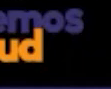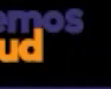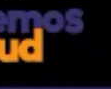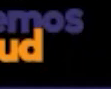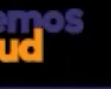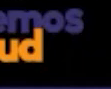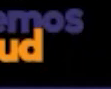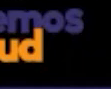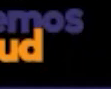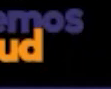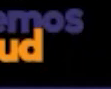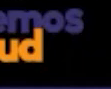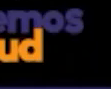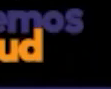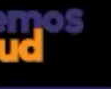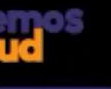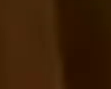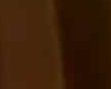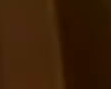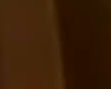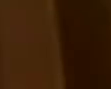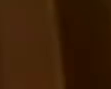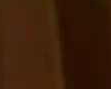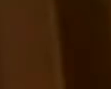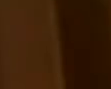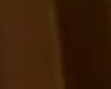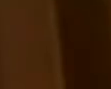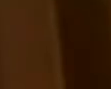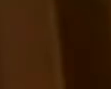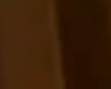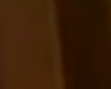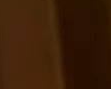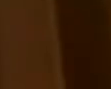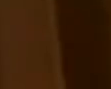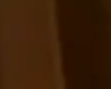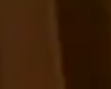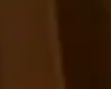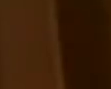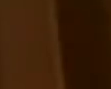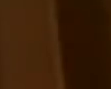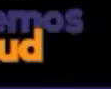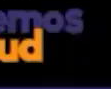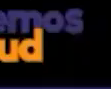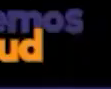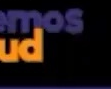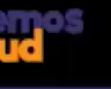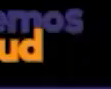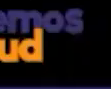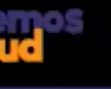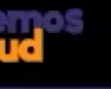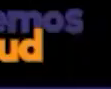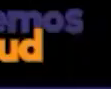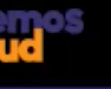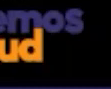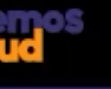escrito a través del chat. Las leo yo y las respondo, me dicen ustedes cómo hacemos. Yo se las leo, aparentemente todo